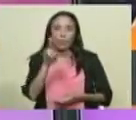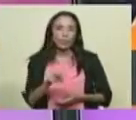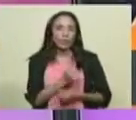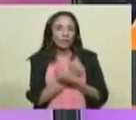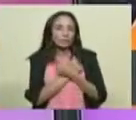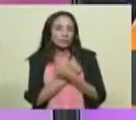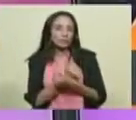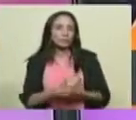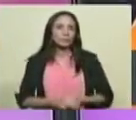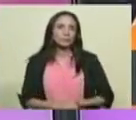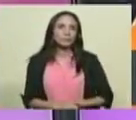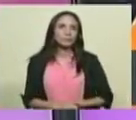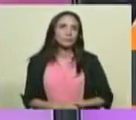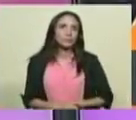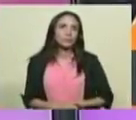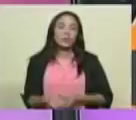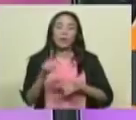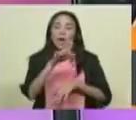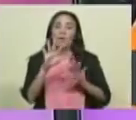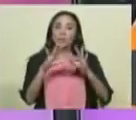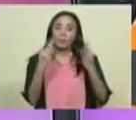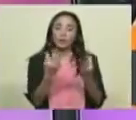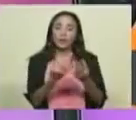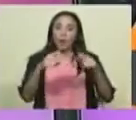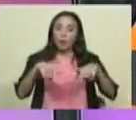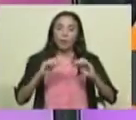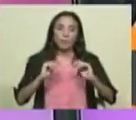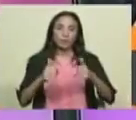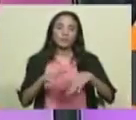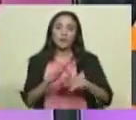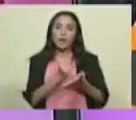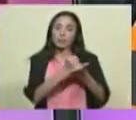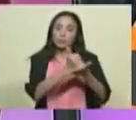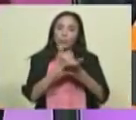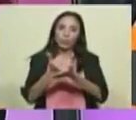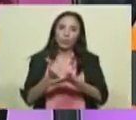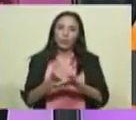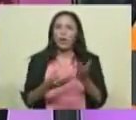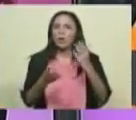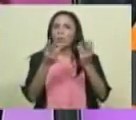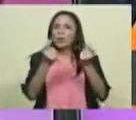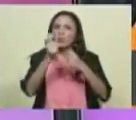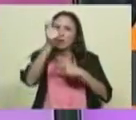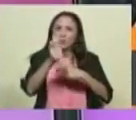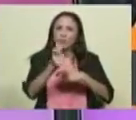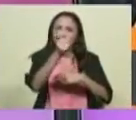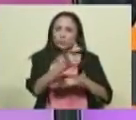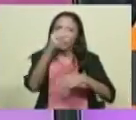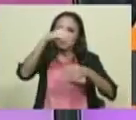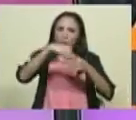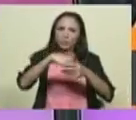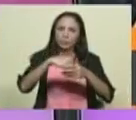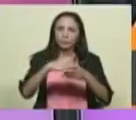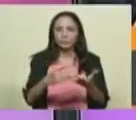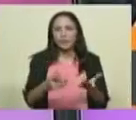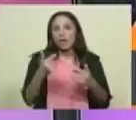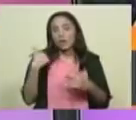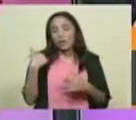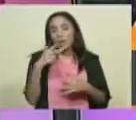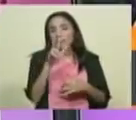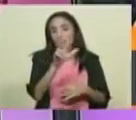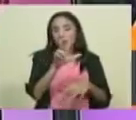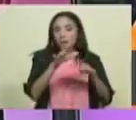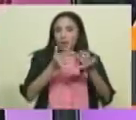siendo protegida a partir de hoy, hogares de la patria. Correcto. ¿Cuántos componentes son tu familia? Son mis 3 hijos,